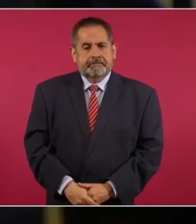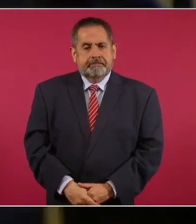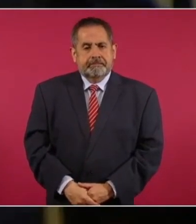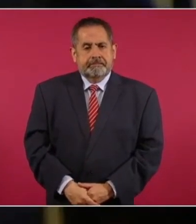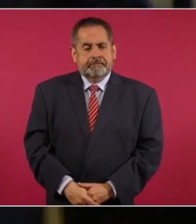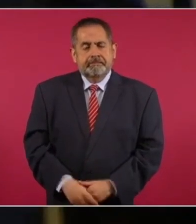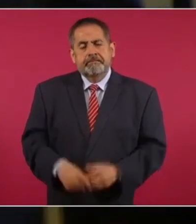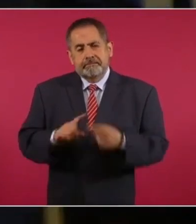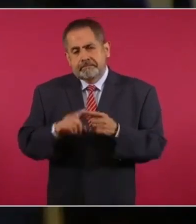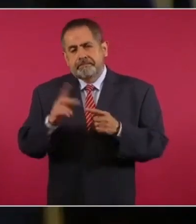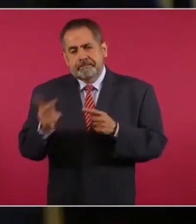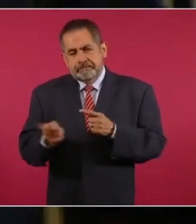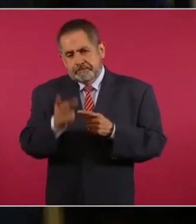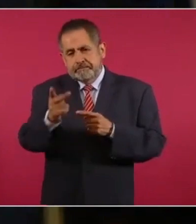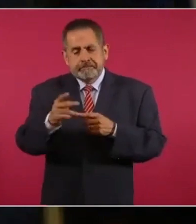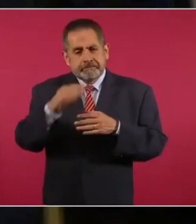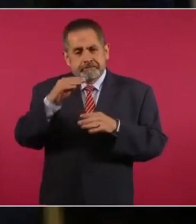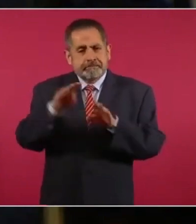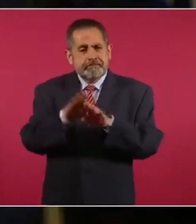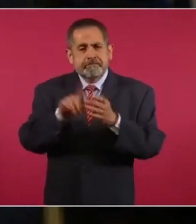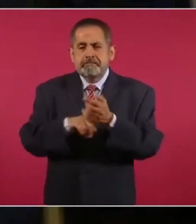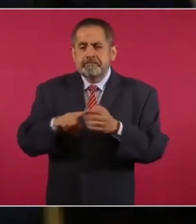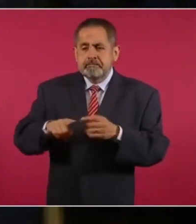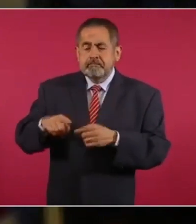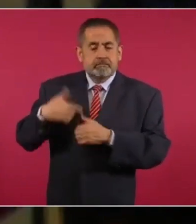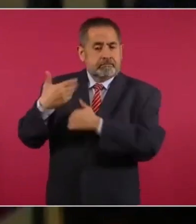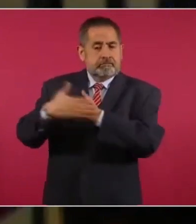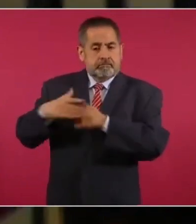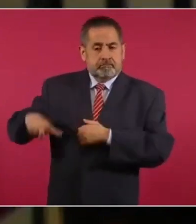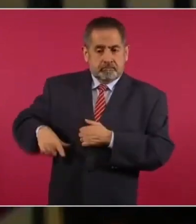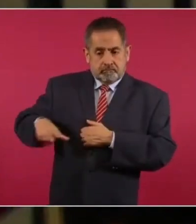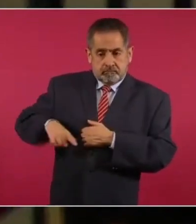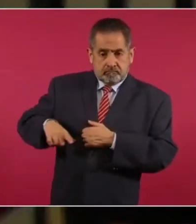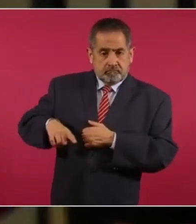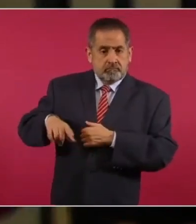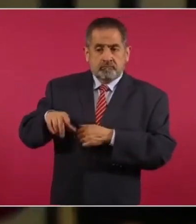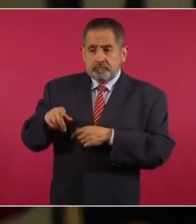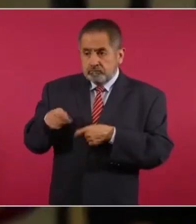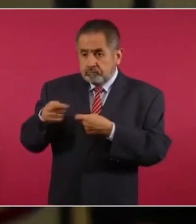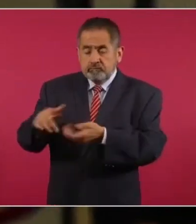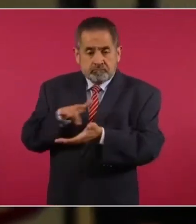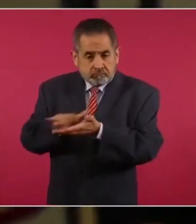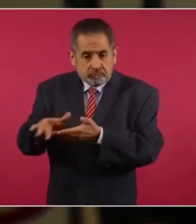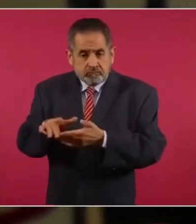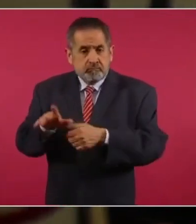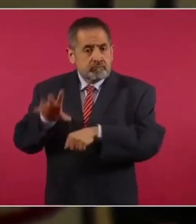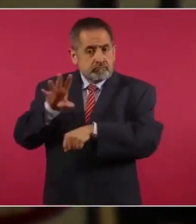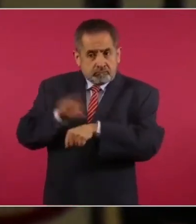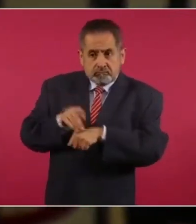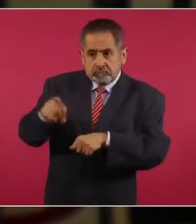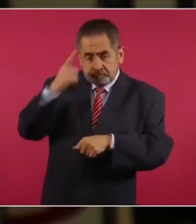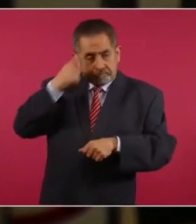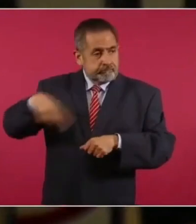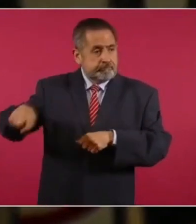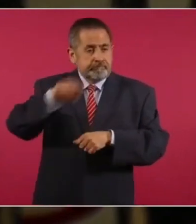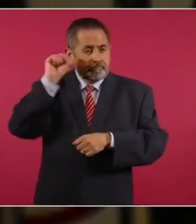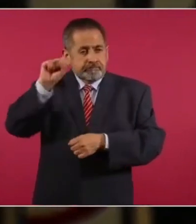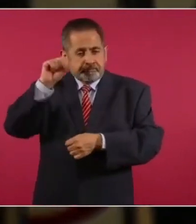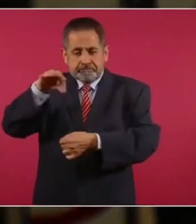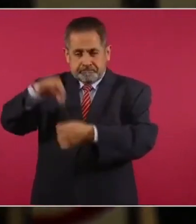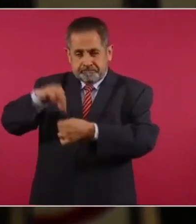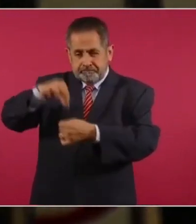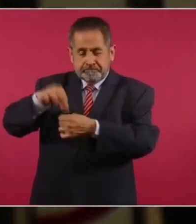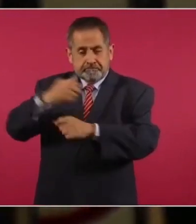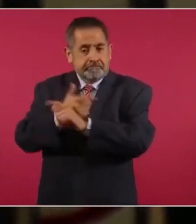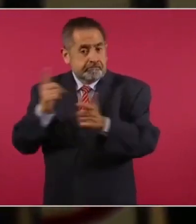la pregunta es, señor presidente, si el gobierno entrante va a permitir la democracia y la decisión de la base trabajadora, ya que en febrero del